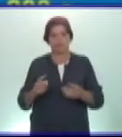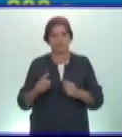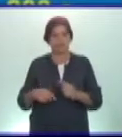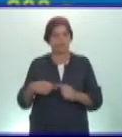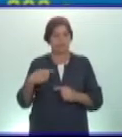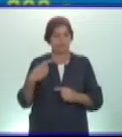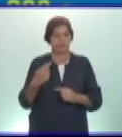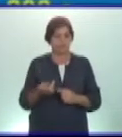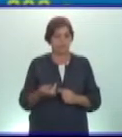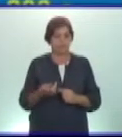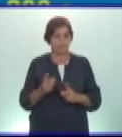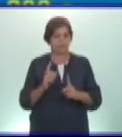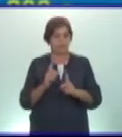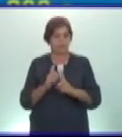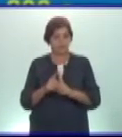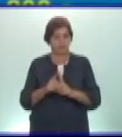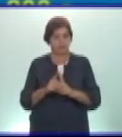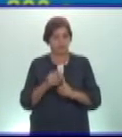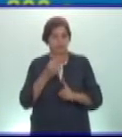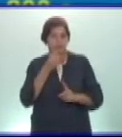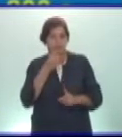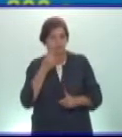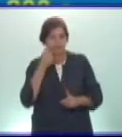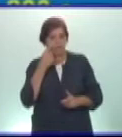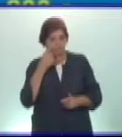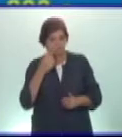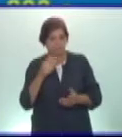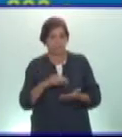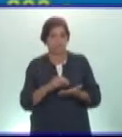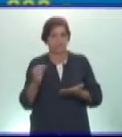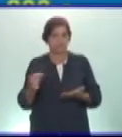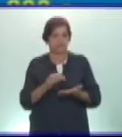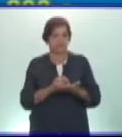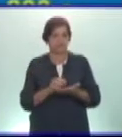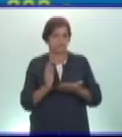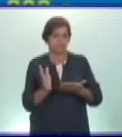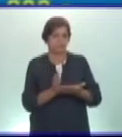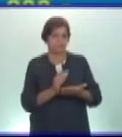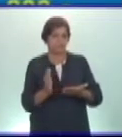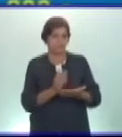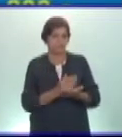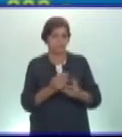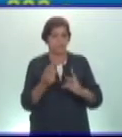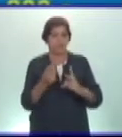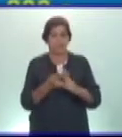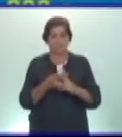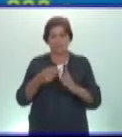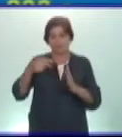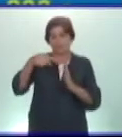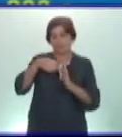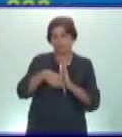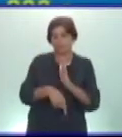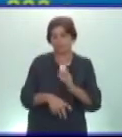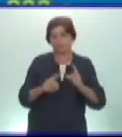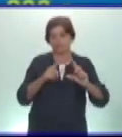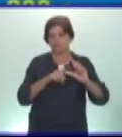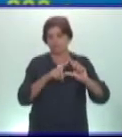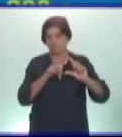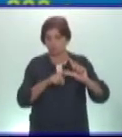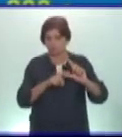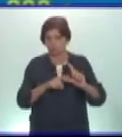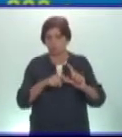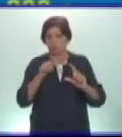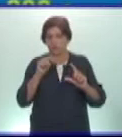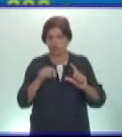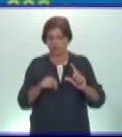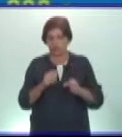encuentro pudieran estarse remitiendo a estas páginas de los libros para estar profundizando en los contenidos que trabajaremos en